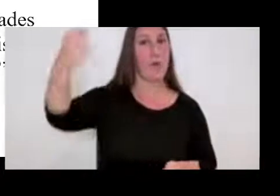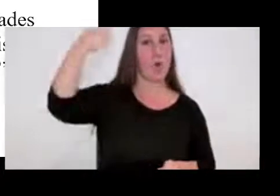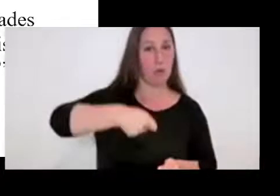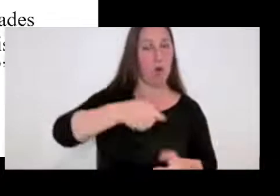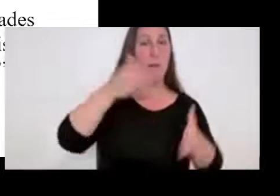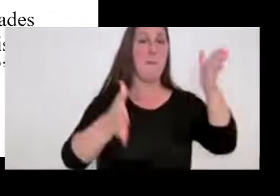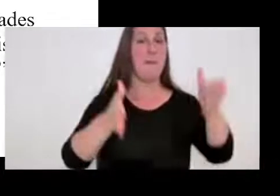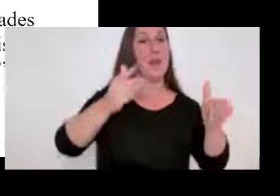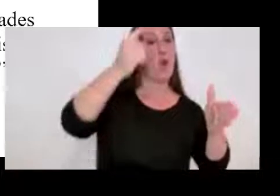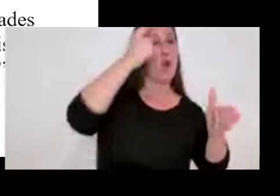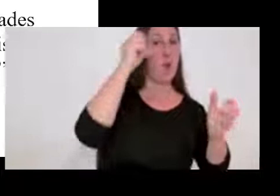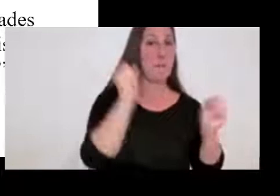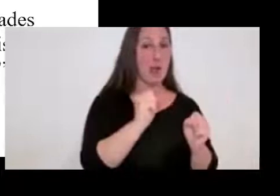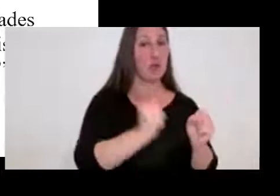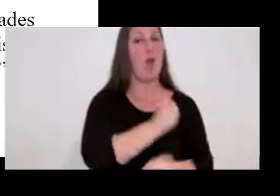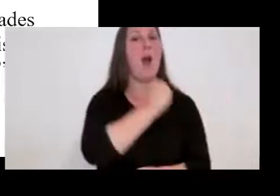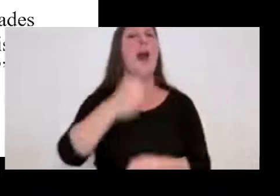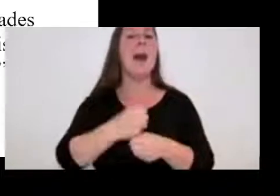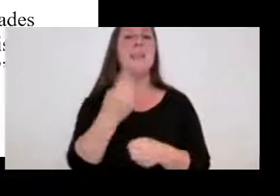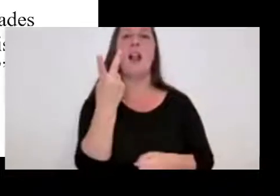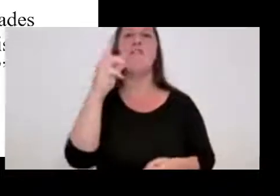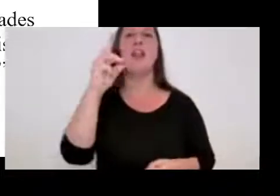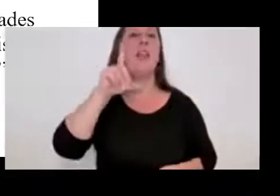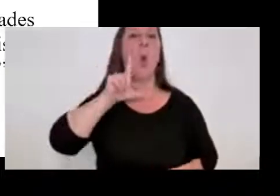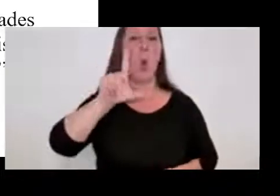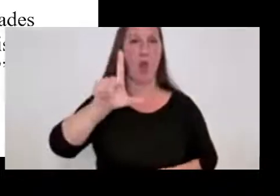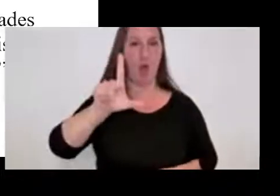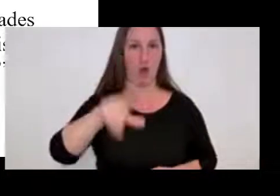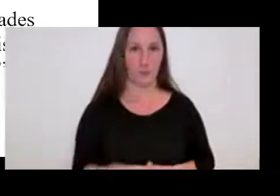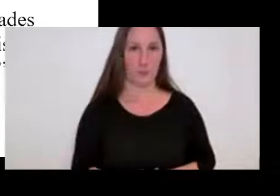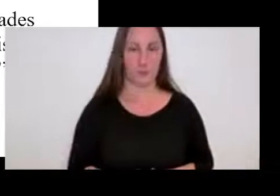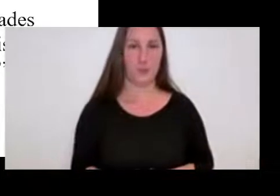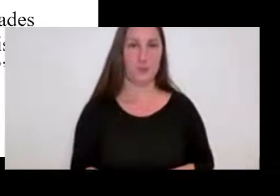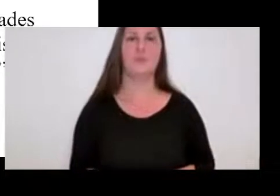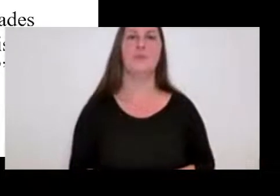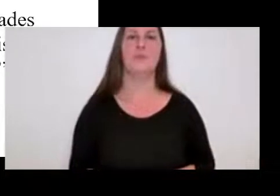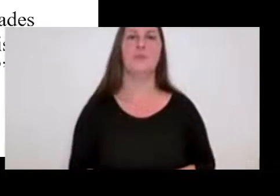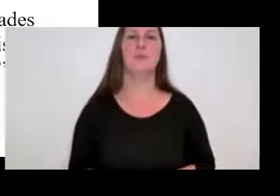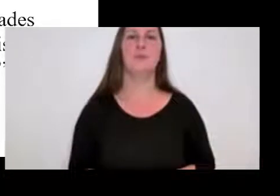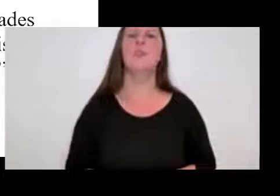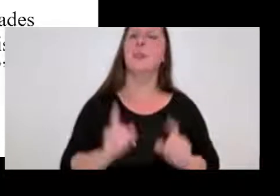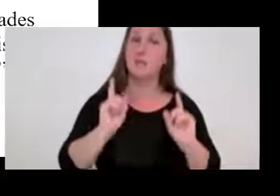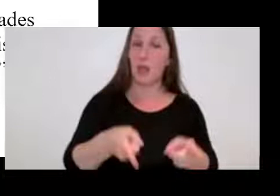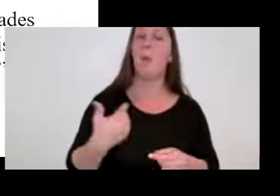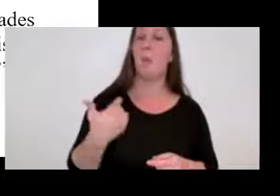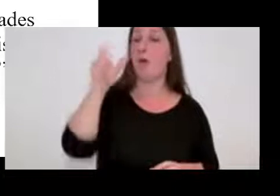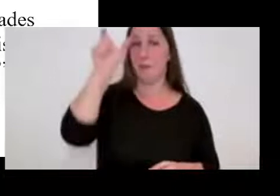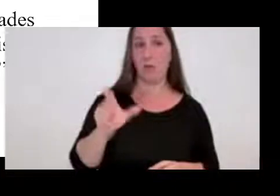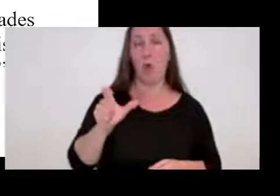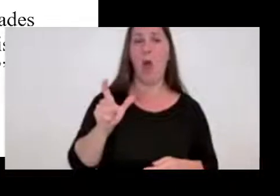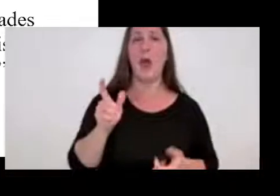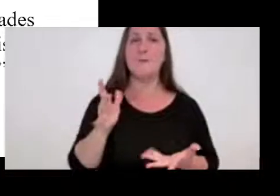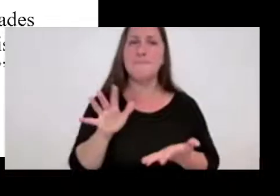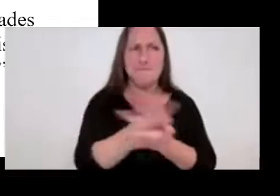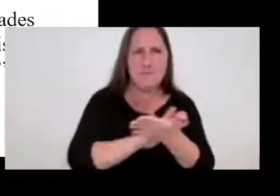enero a mayo hasta el 20 de julio. El responsable también podría regularizar, y esto está